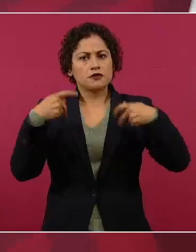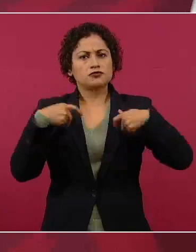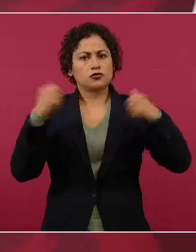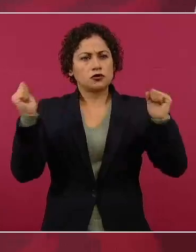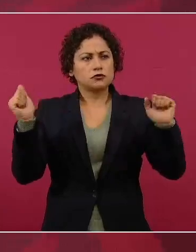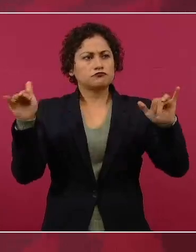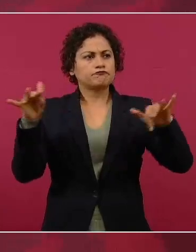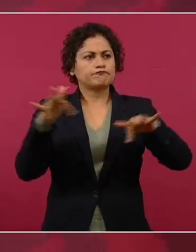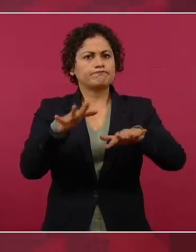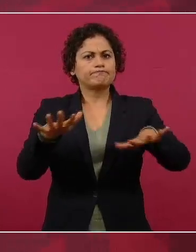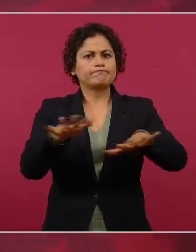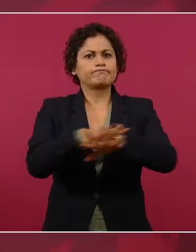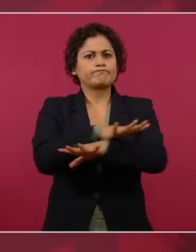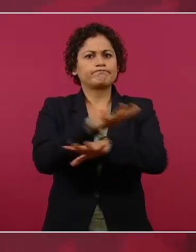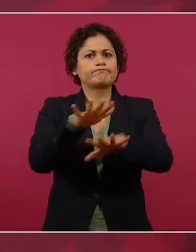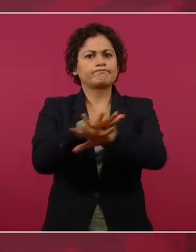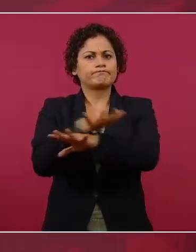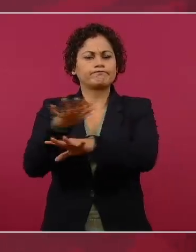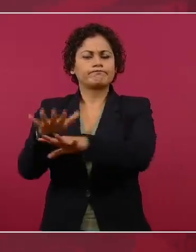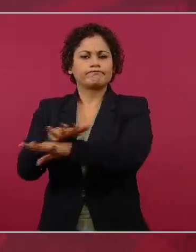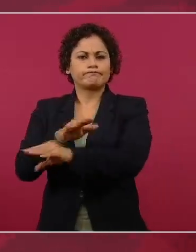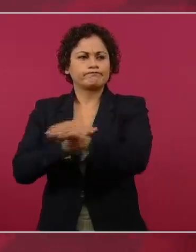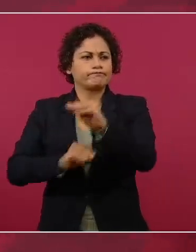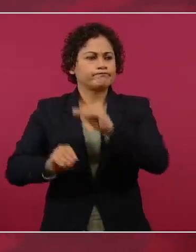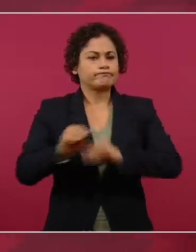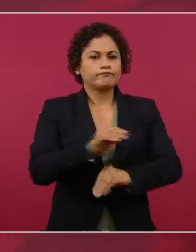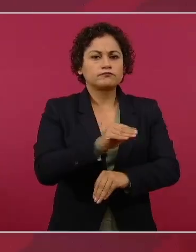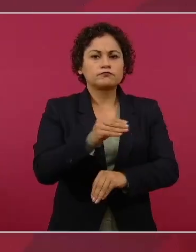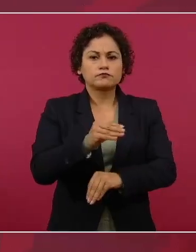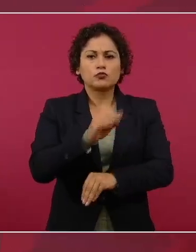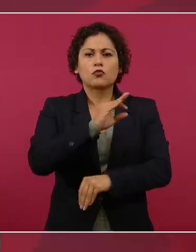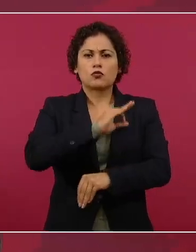ascender en la escala social con el estudio, con el trabajo.